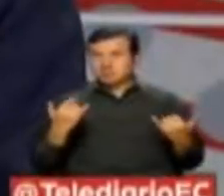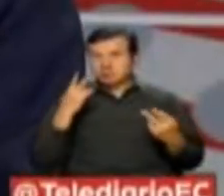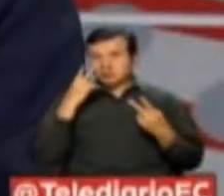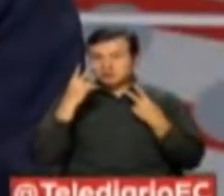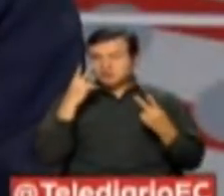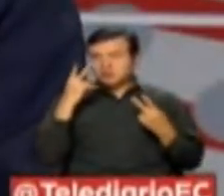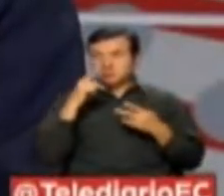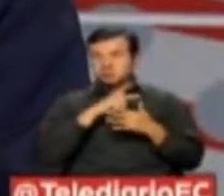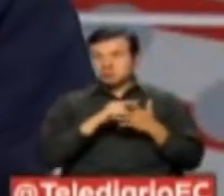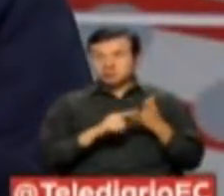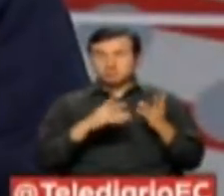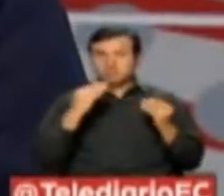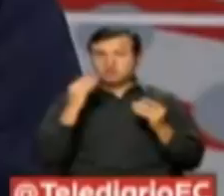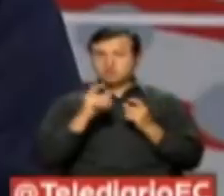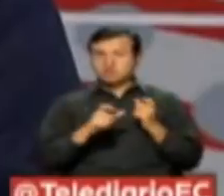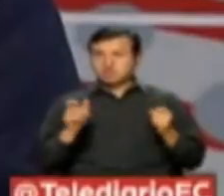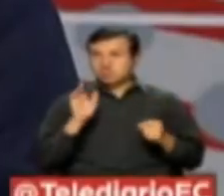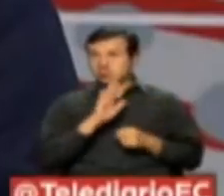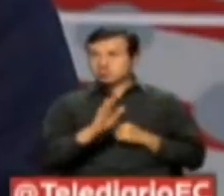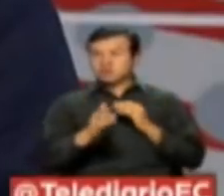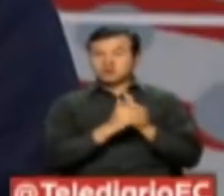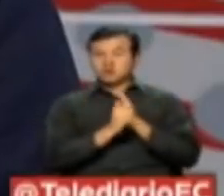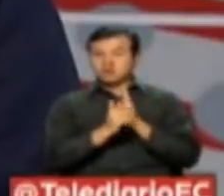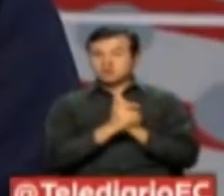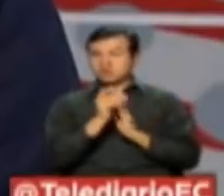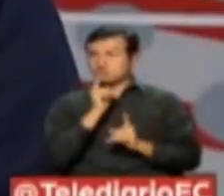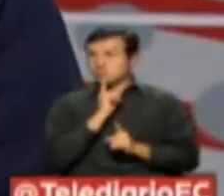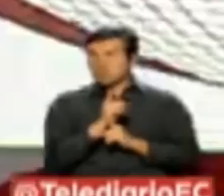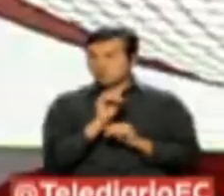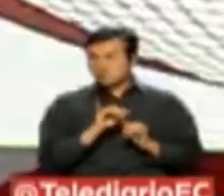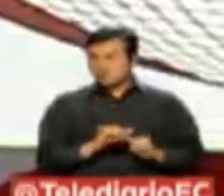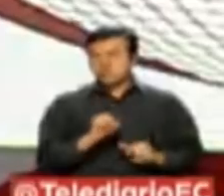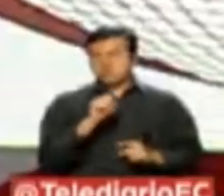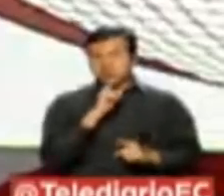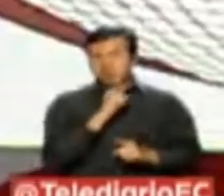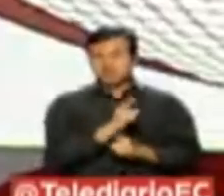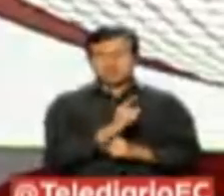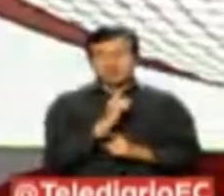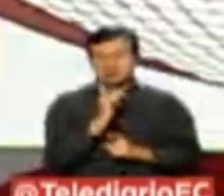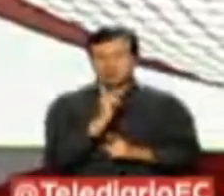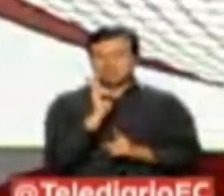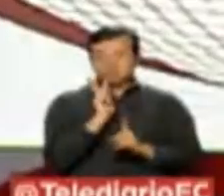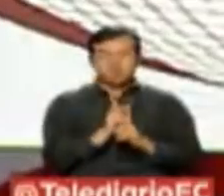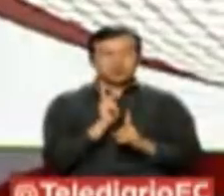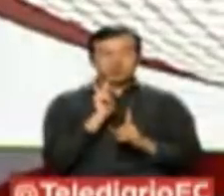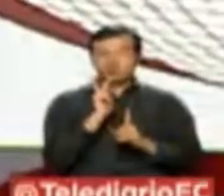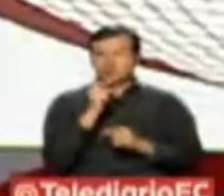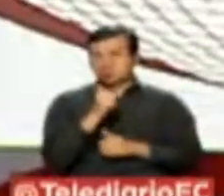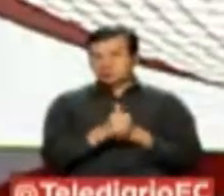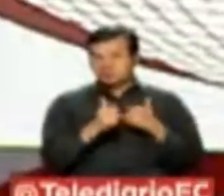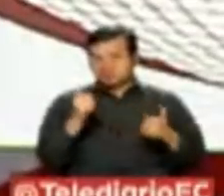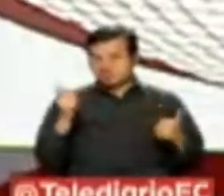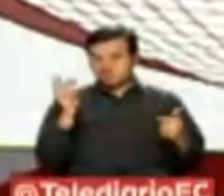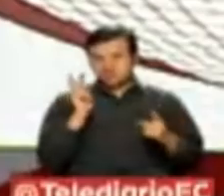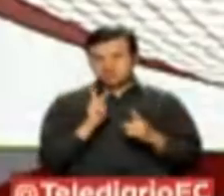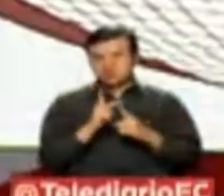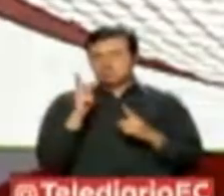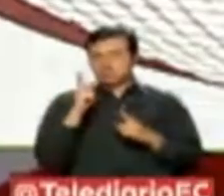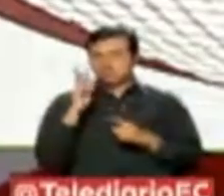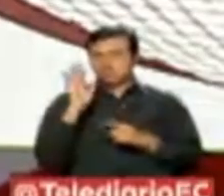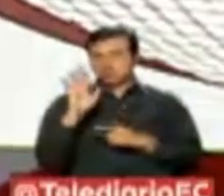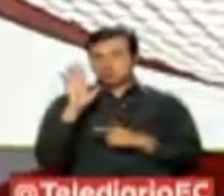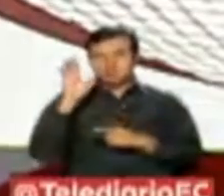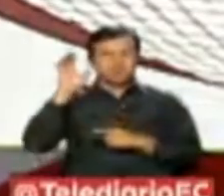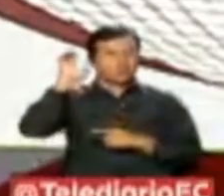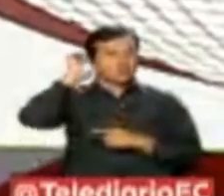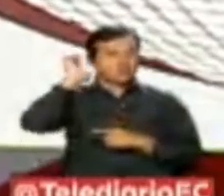aparecen figuras con alta capacidad para competir claro pero hablando solamente de esta candidatura hablando solamente de la candidatura